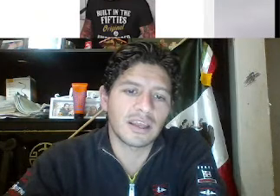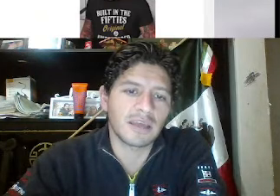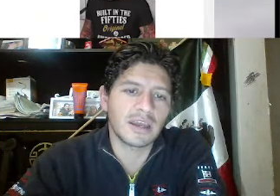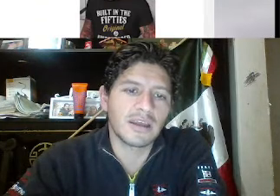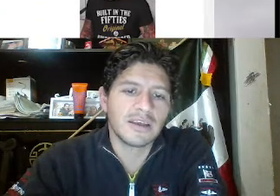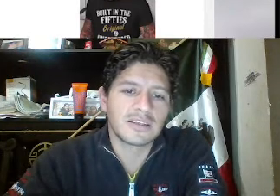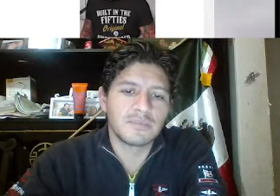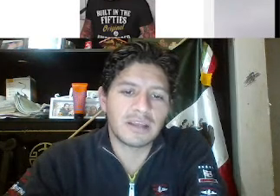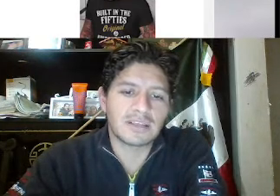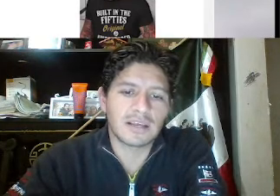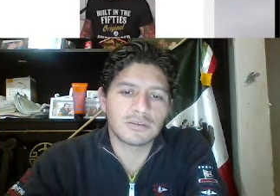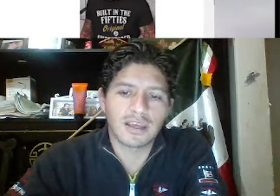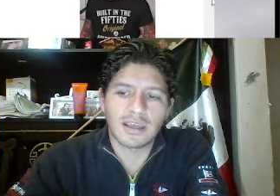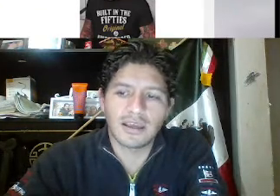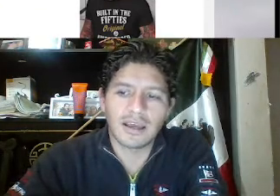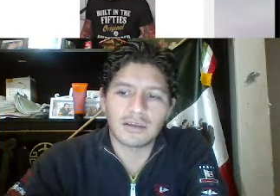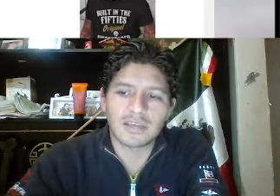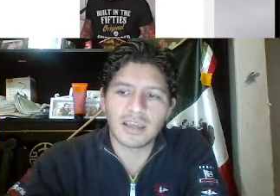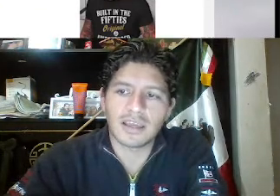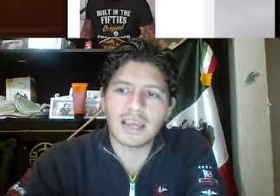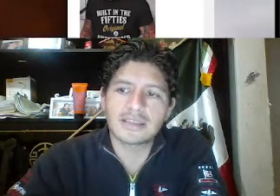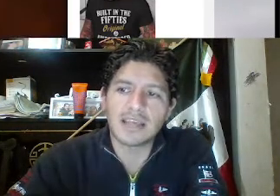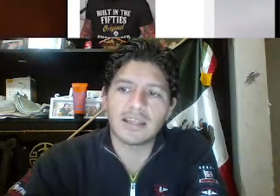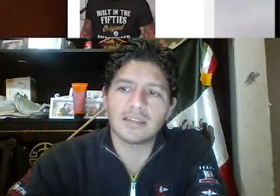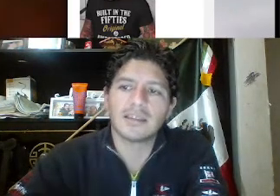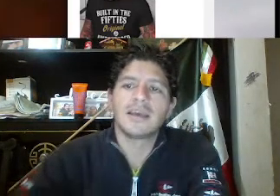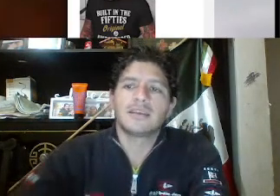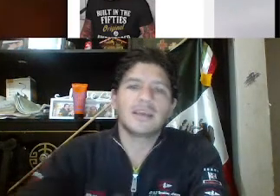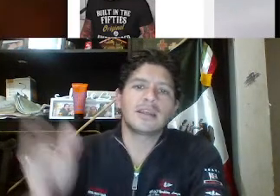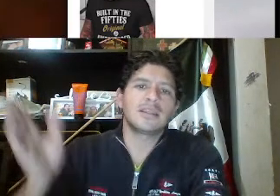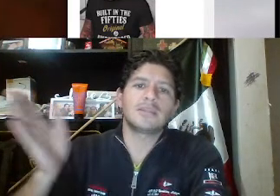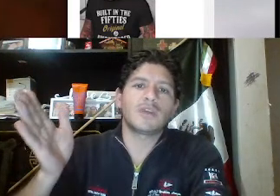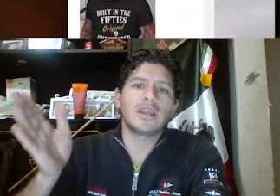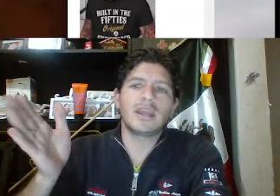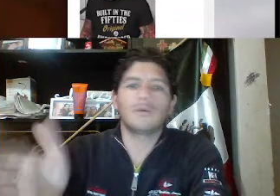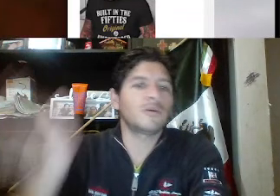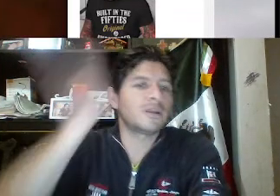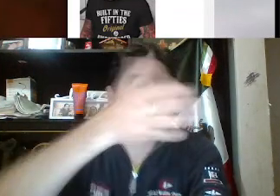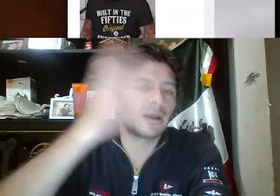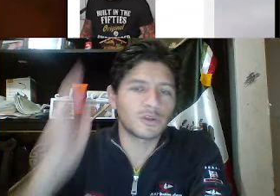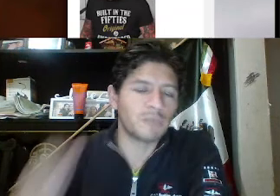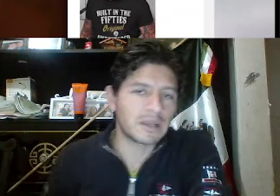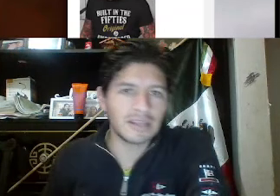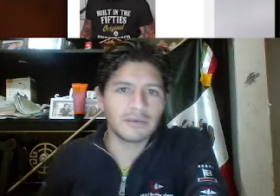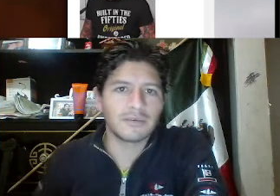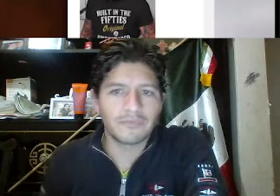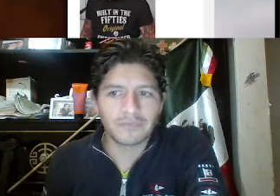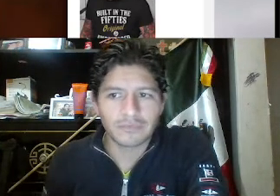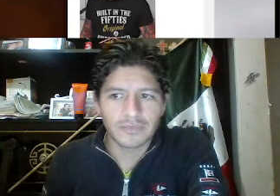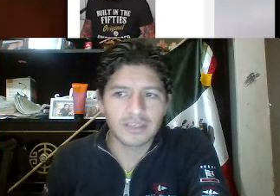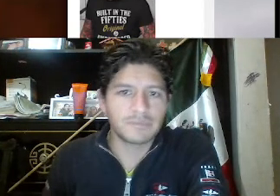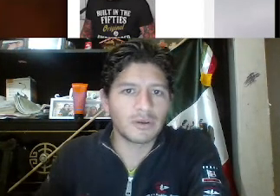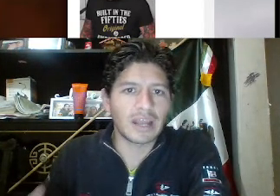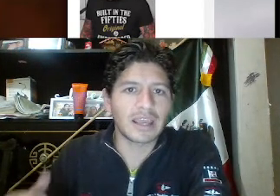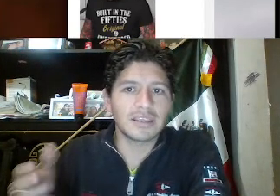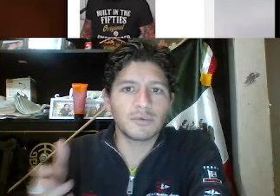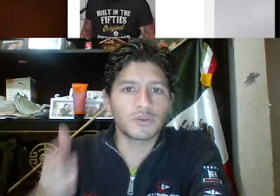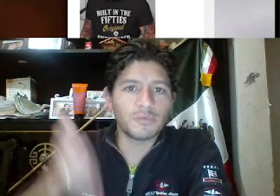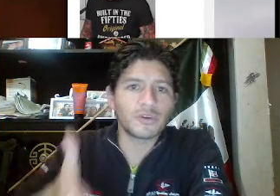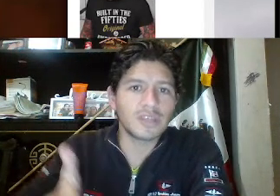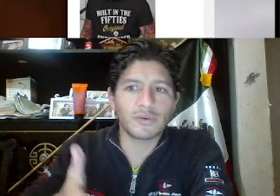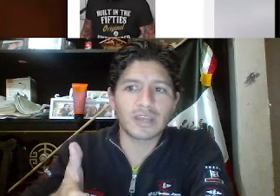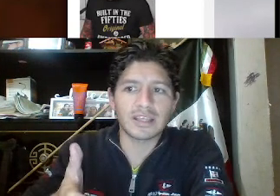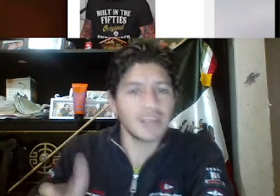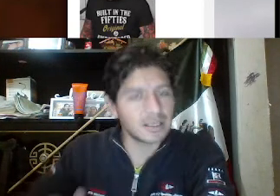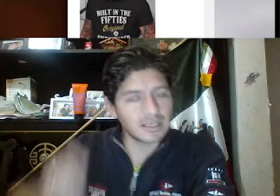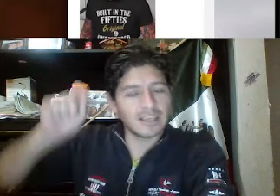quieren cambiar. Se parece a los que ya están en Morena y luego le brincan a otro partido. Dices, pero la gente votó